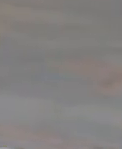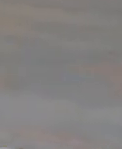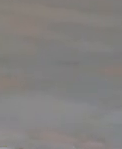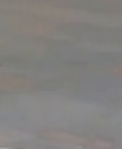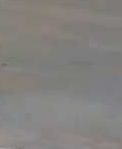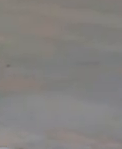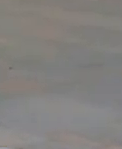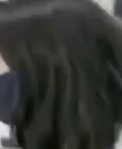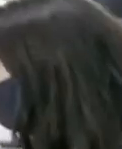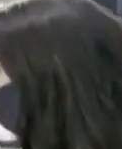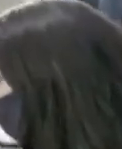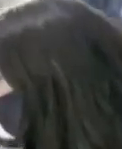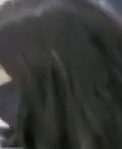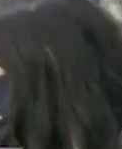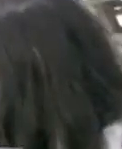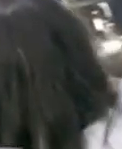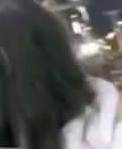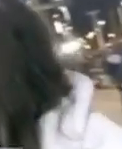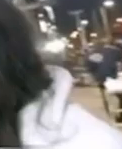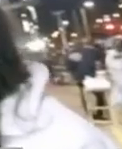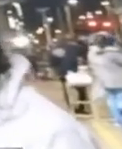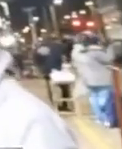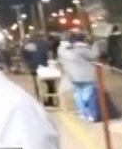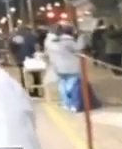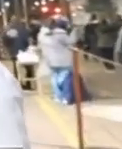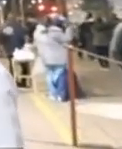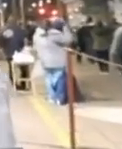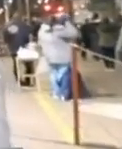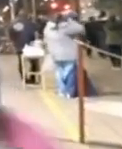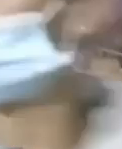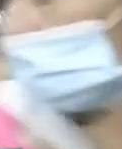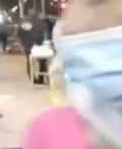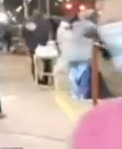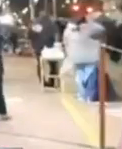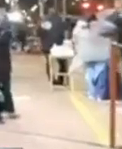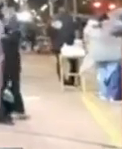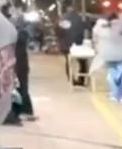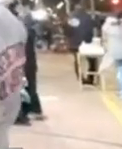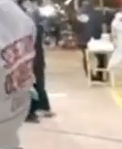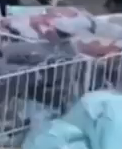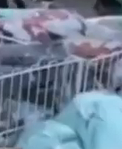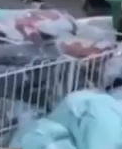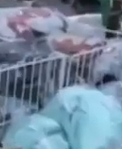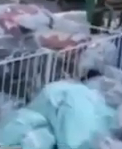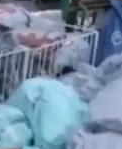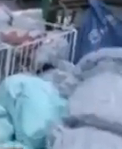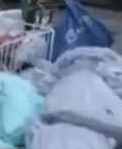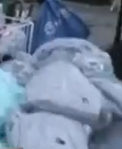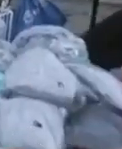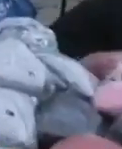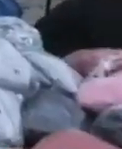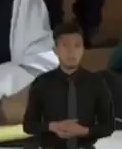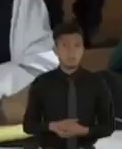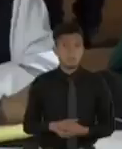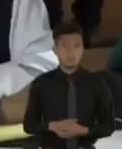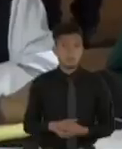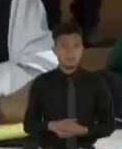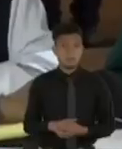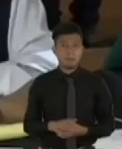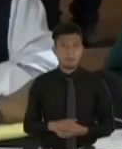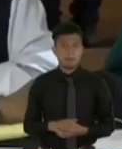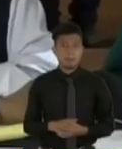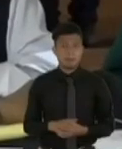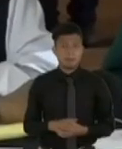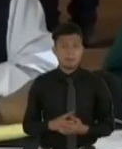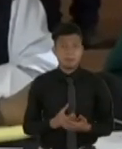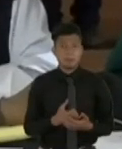espacio público no podrá trabajar en la calle. Que hay oferta y no aceptan la oferta porque es